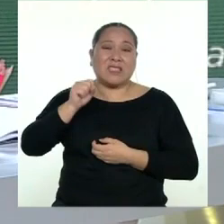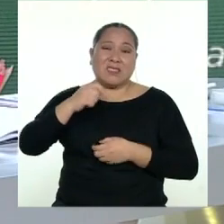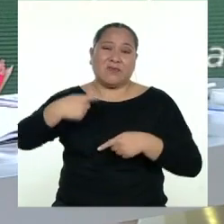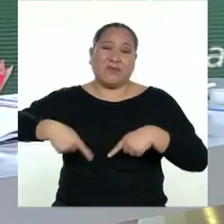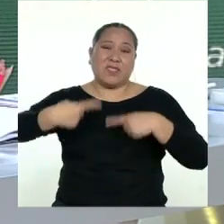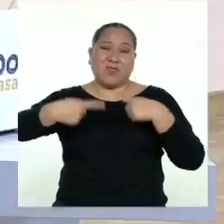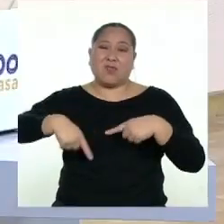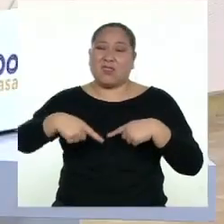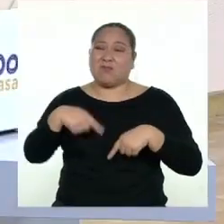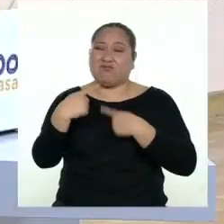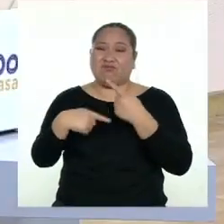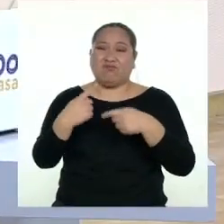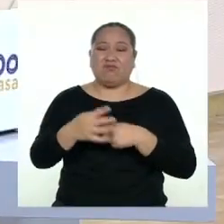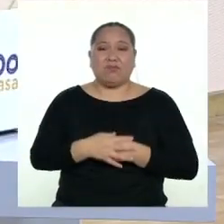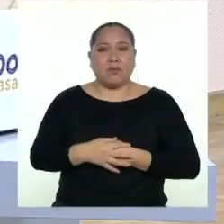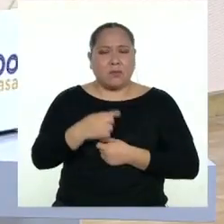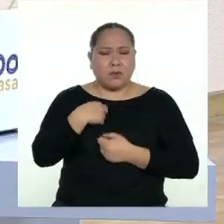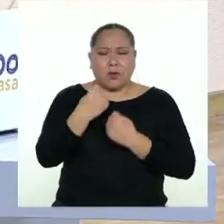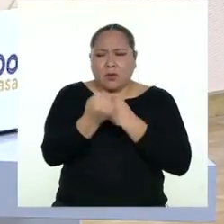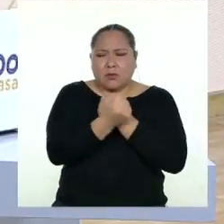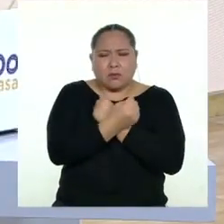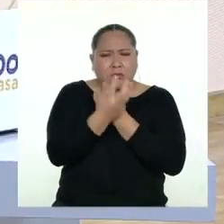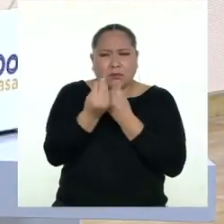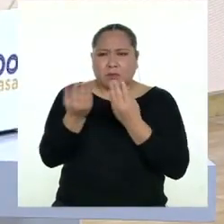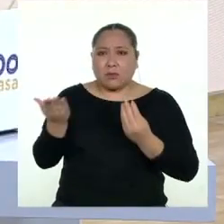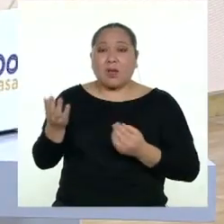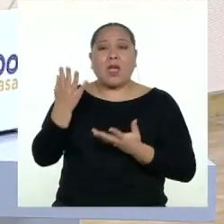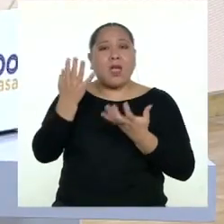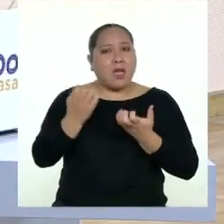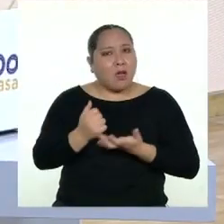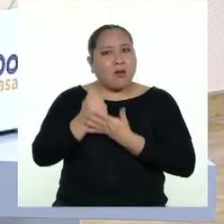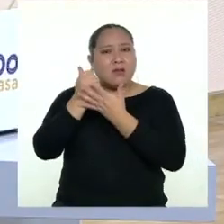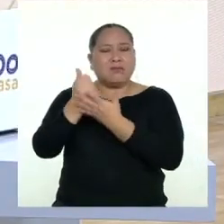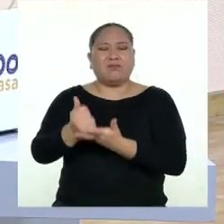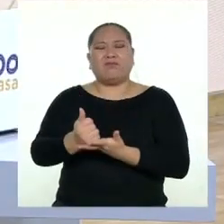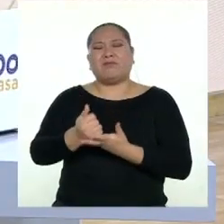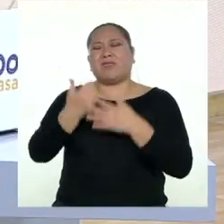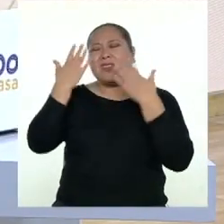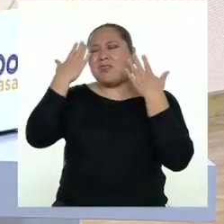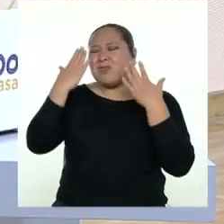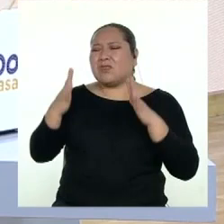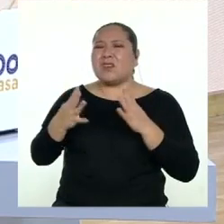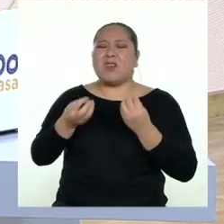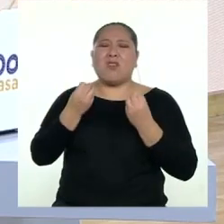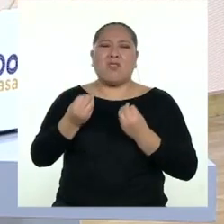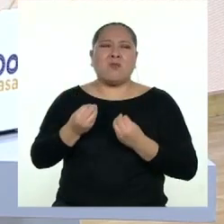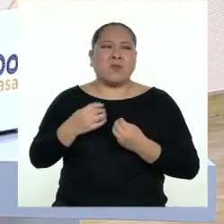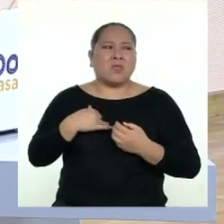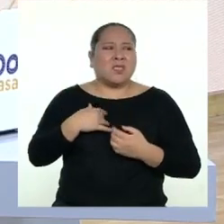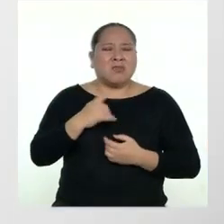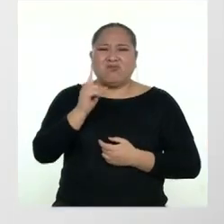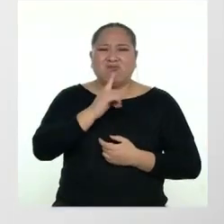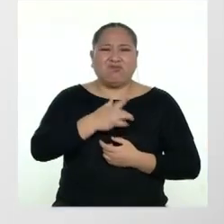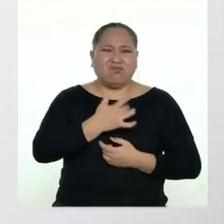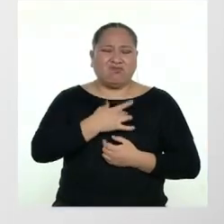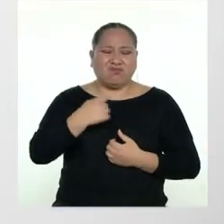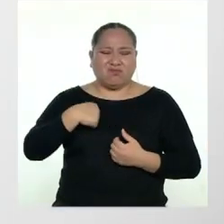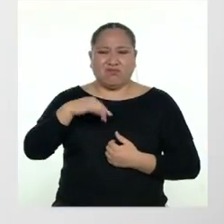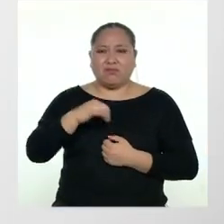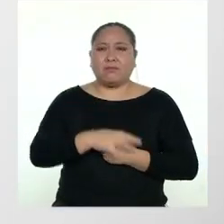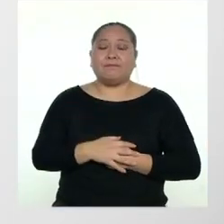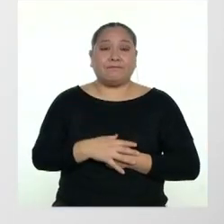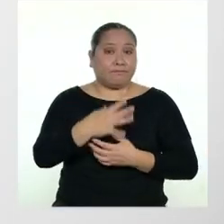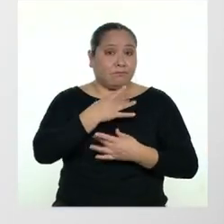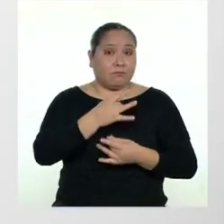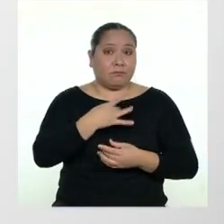discutir seguido. Yo los quiero mucho y quiero ayudarles, pero no sé cómo hacer para dejar de sentirme así.